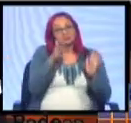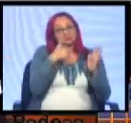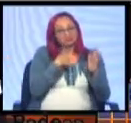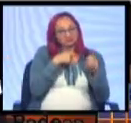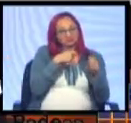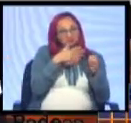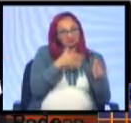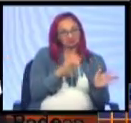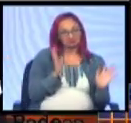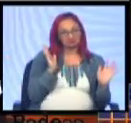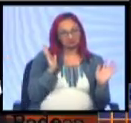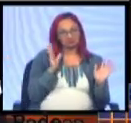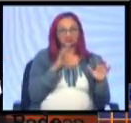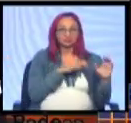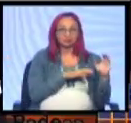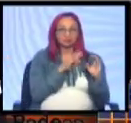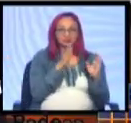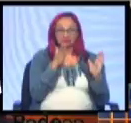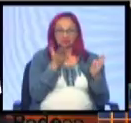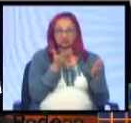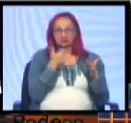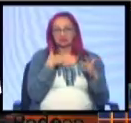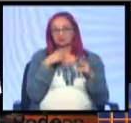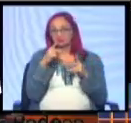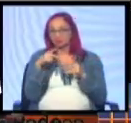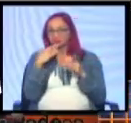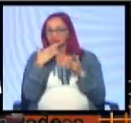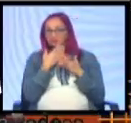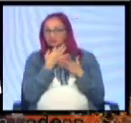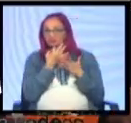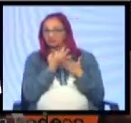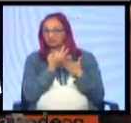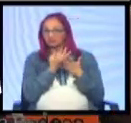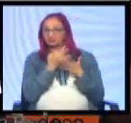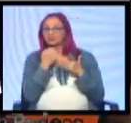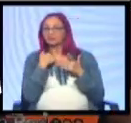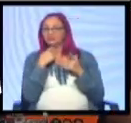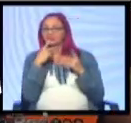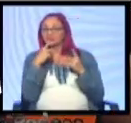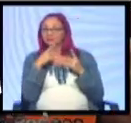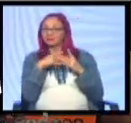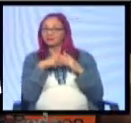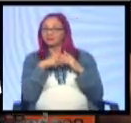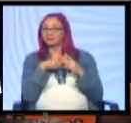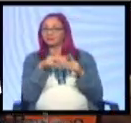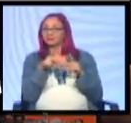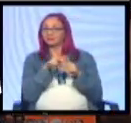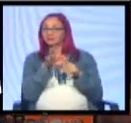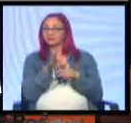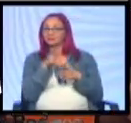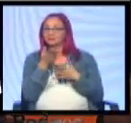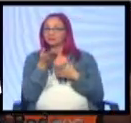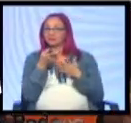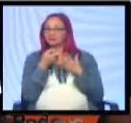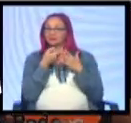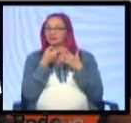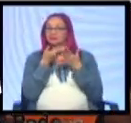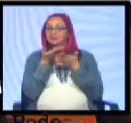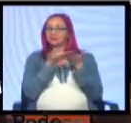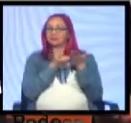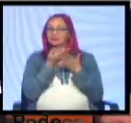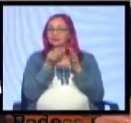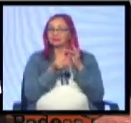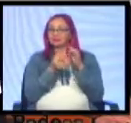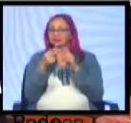administradores, hay comercializadores, hay personas que financian, hay personas que prestan también sus servicios desde el punto de vista